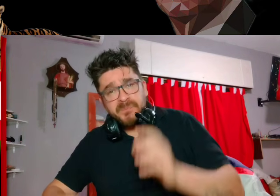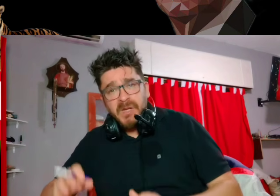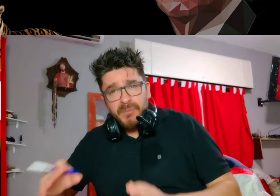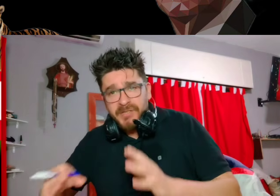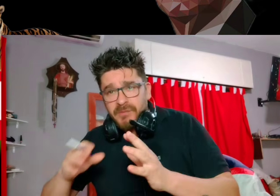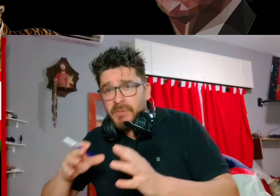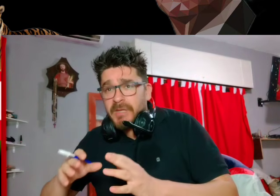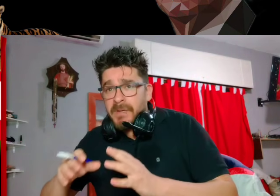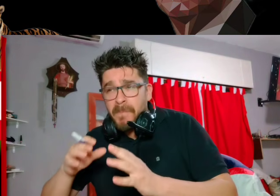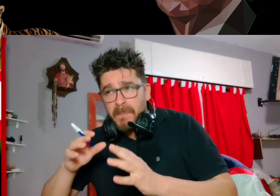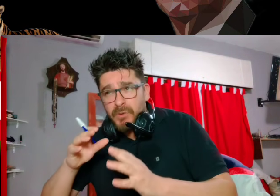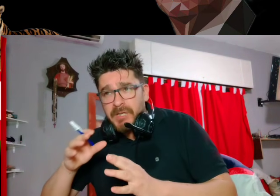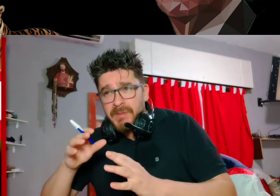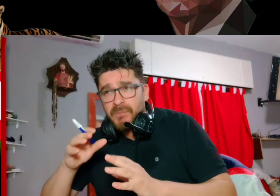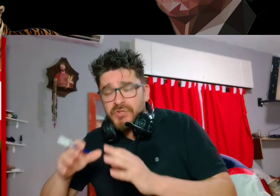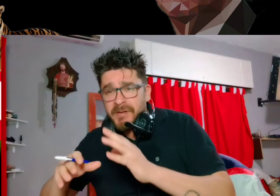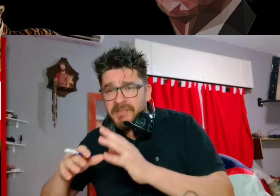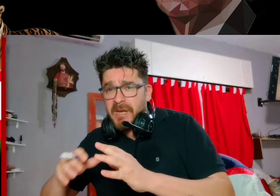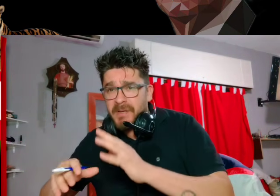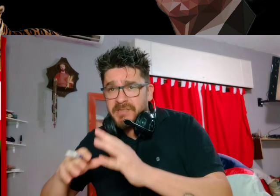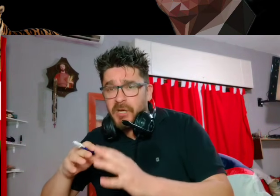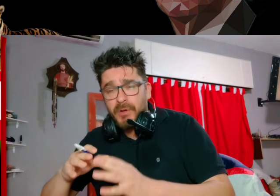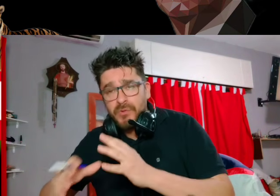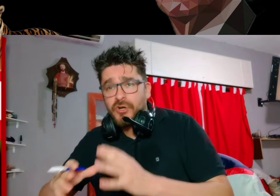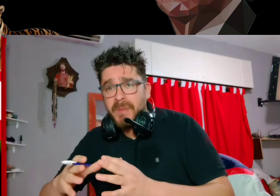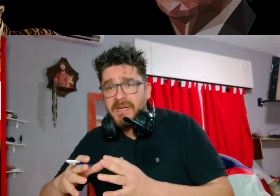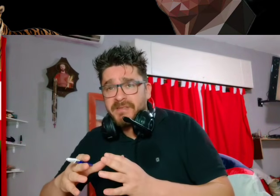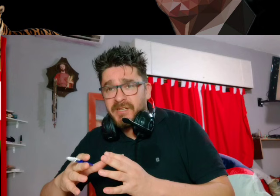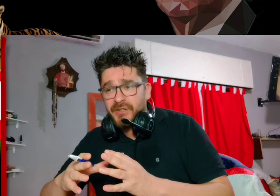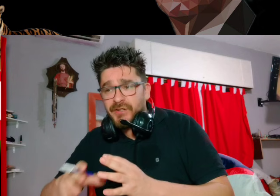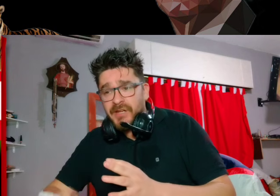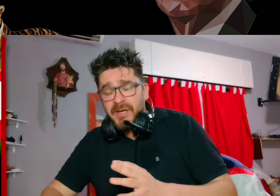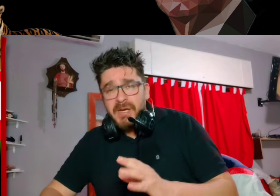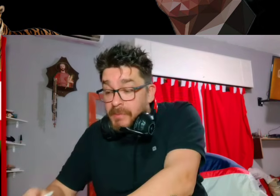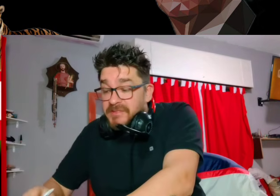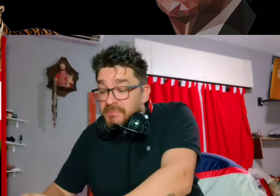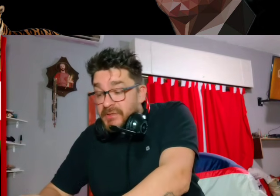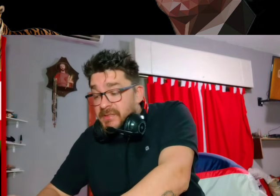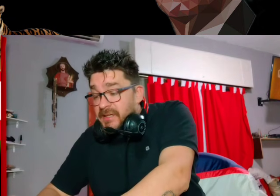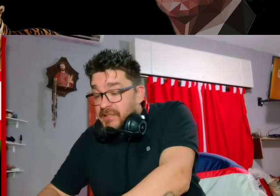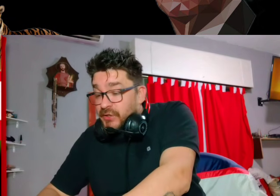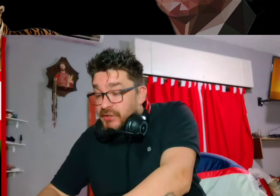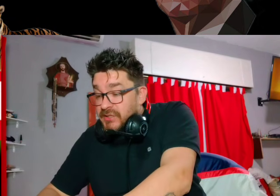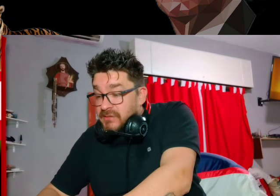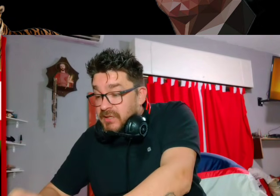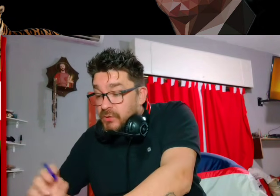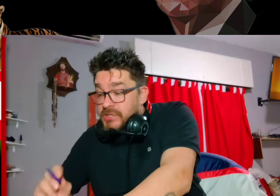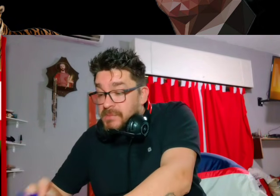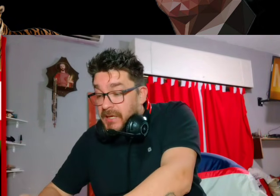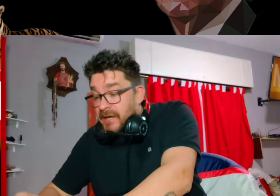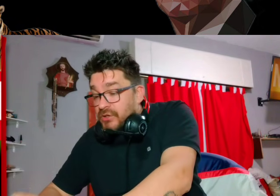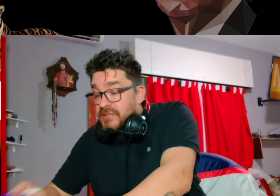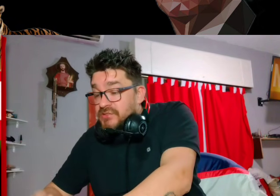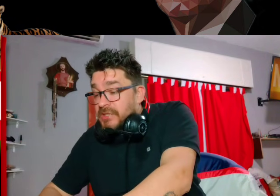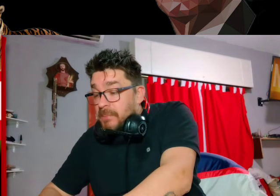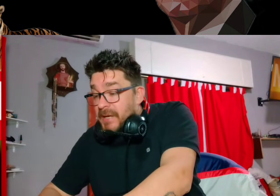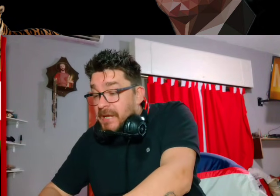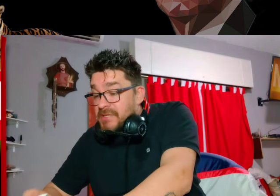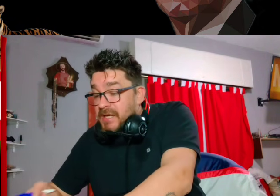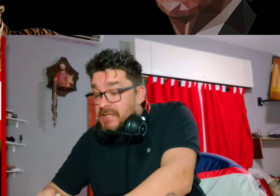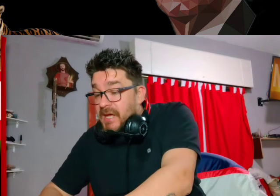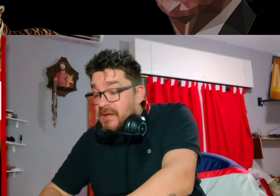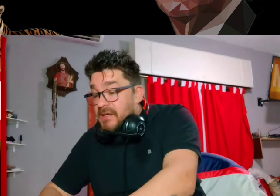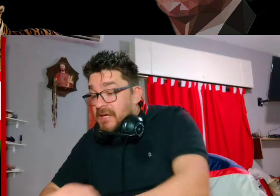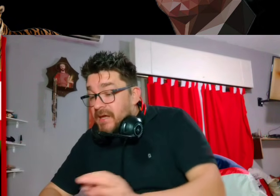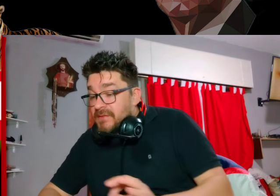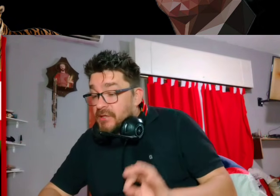del litio, ¿no? Por eso mismo también Bolivia muchas veces era perseguido por muchos países, ¿no? Lo más importante que dijo, ¿no? Escuchen bien, las concesiones